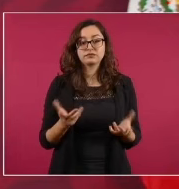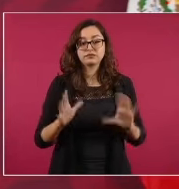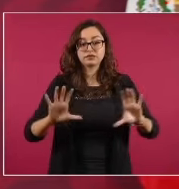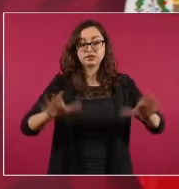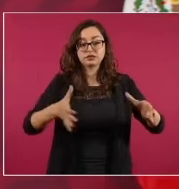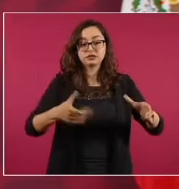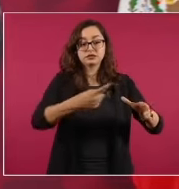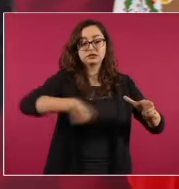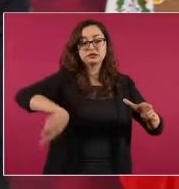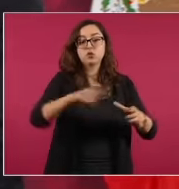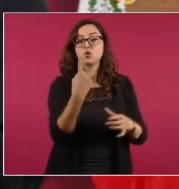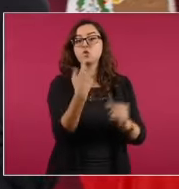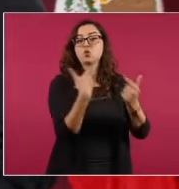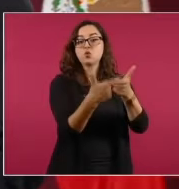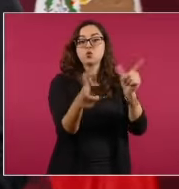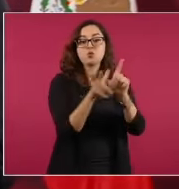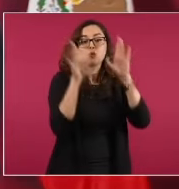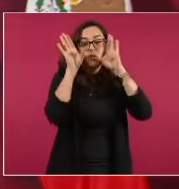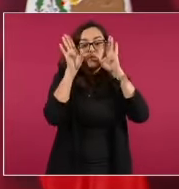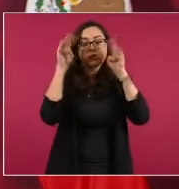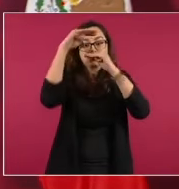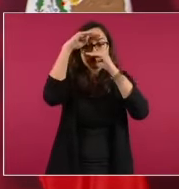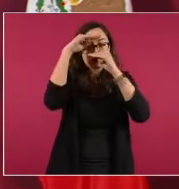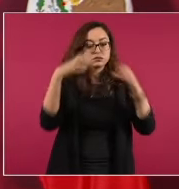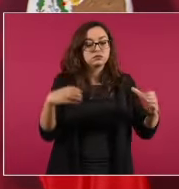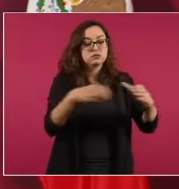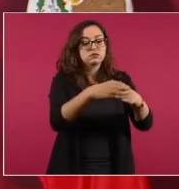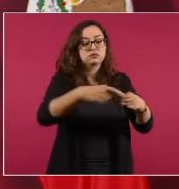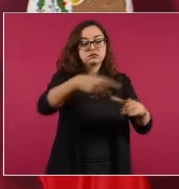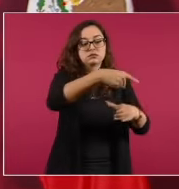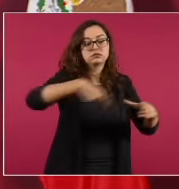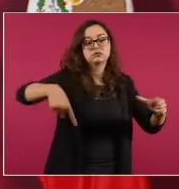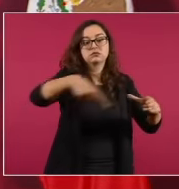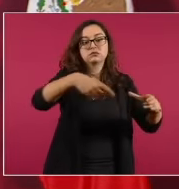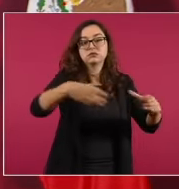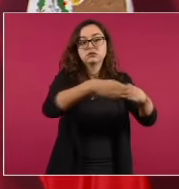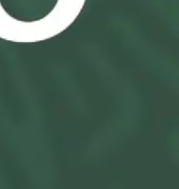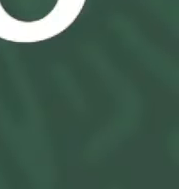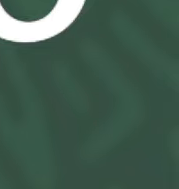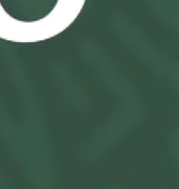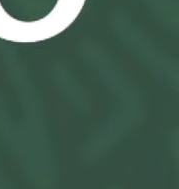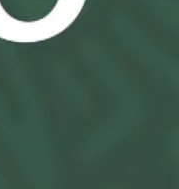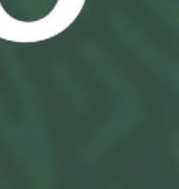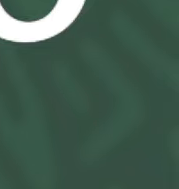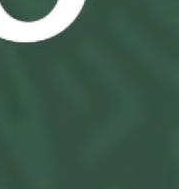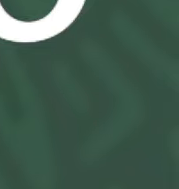conservadurismo, un grupo del Partido Conservador,